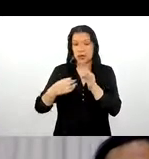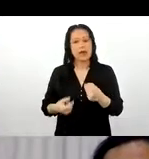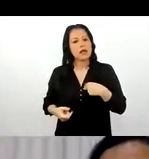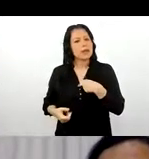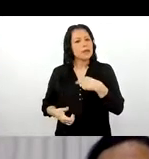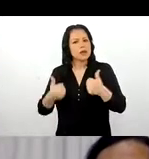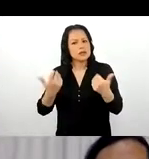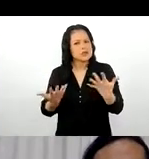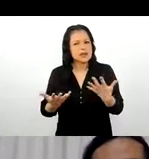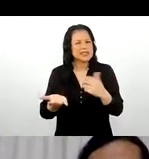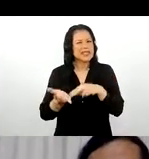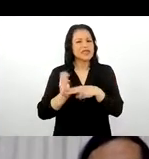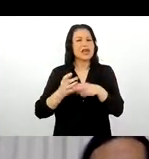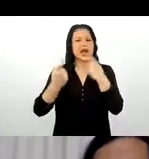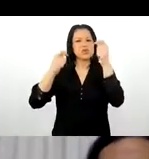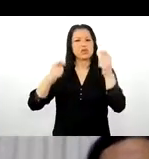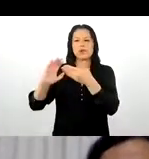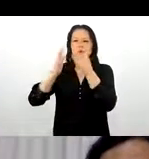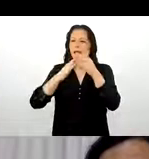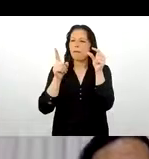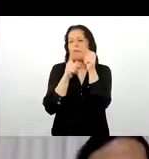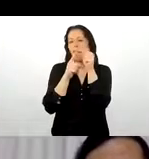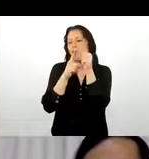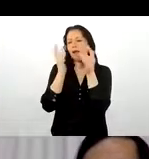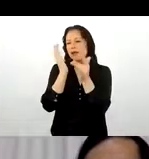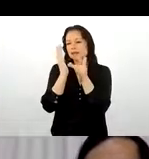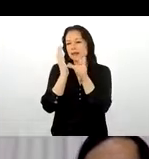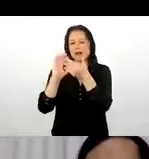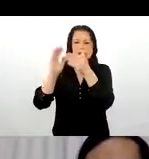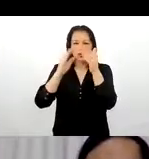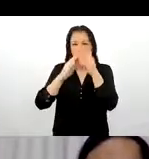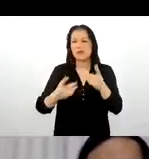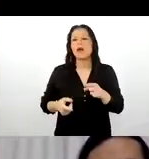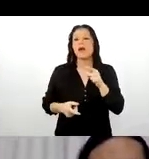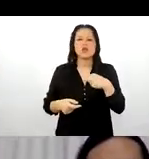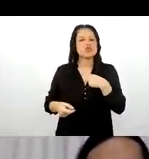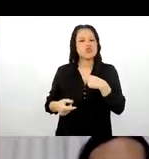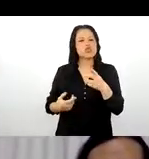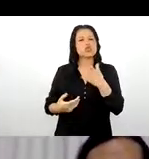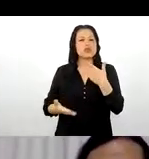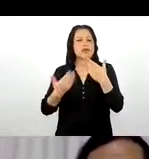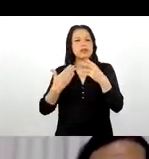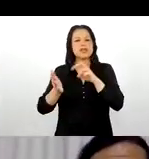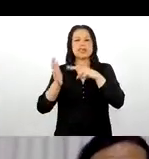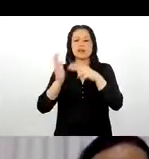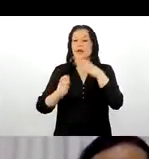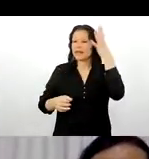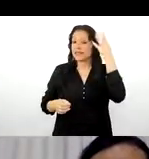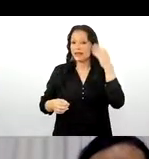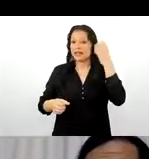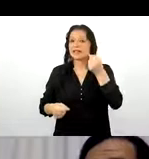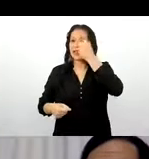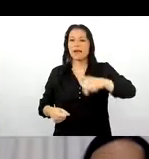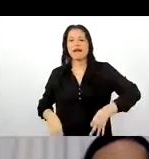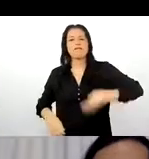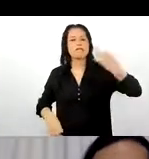turismo comunitario? Más allá de los términos técnicos, el turismo comunitario nosotros lo definimos como experiencias de viaje auténticas que